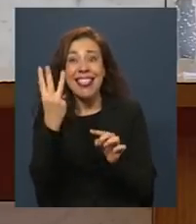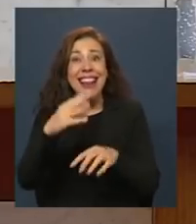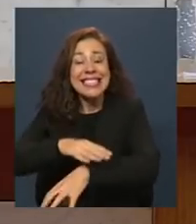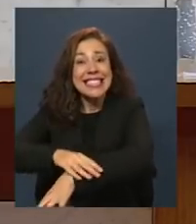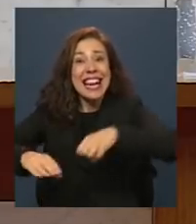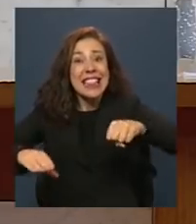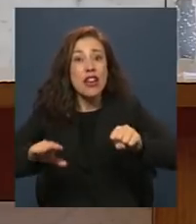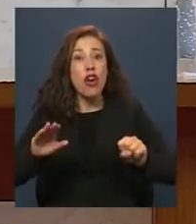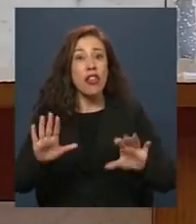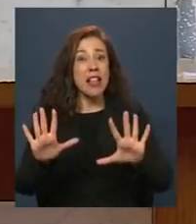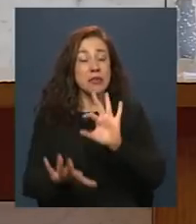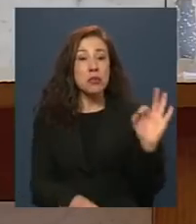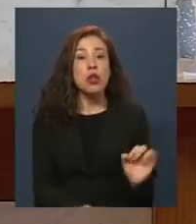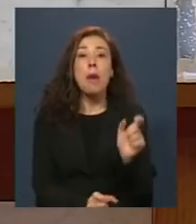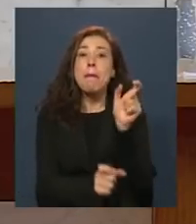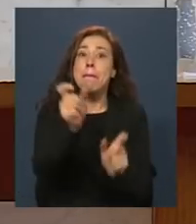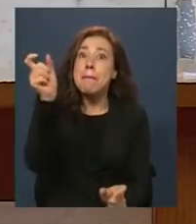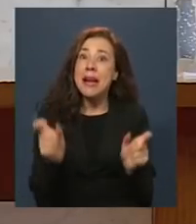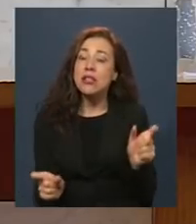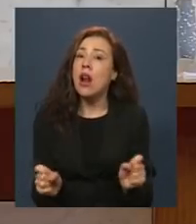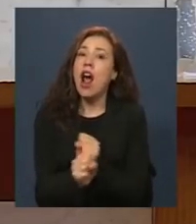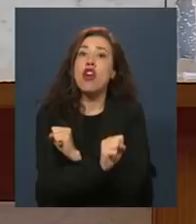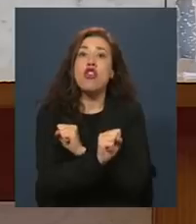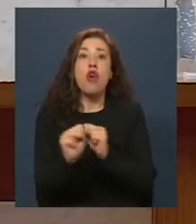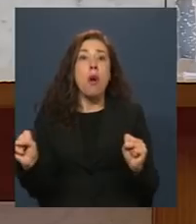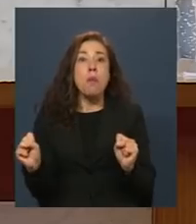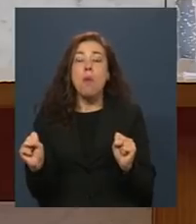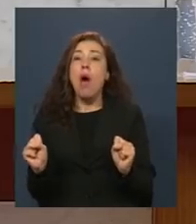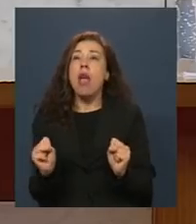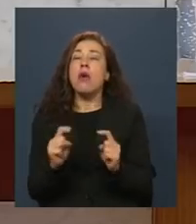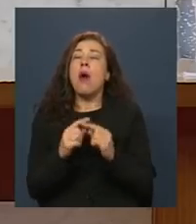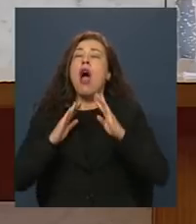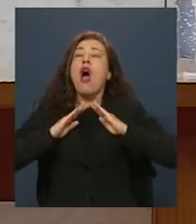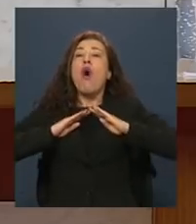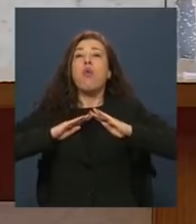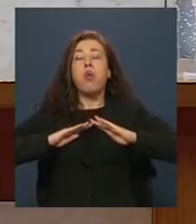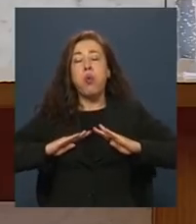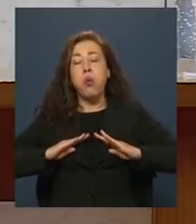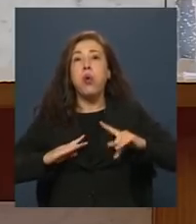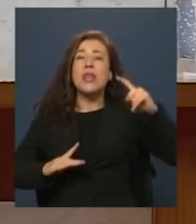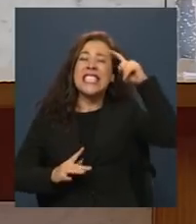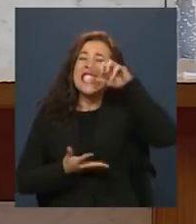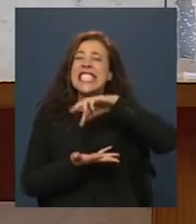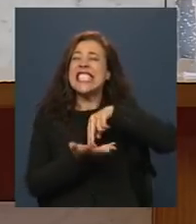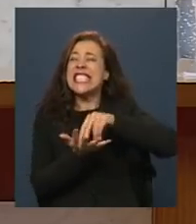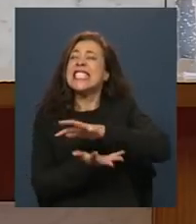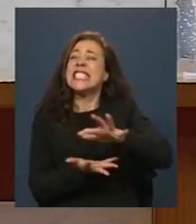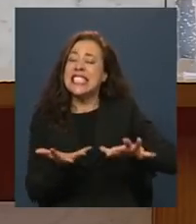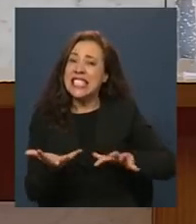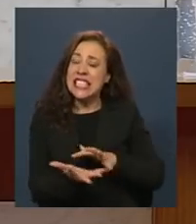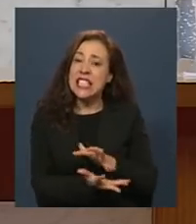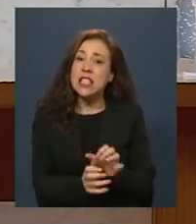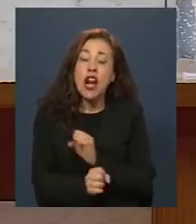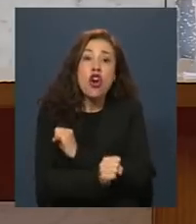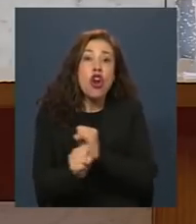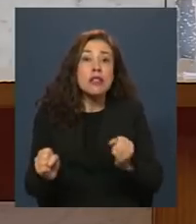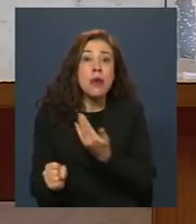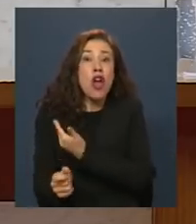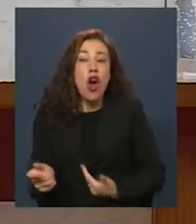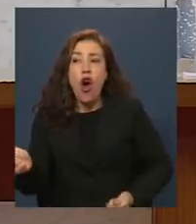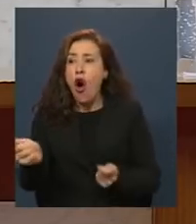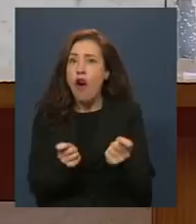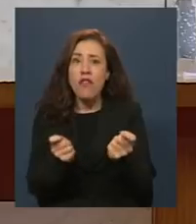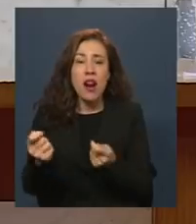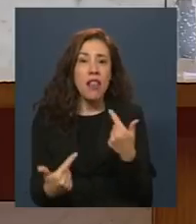retiros, las personas y los hogares no habrían podido hallar alivio a los apremios de la crisis y a la ingobernabilidad